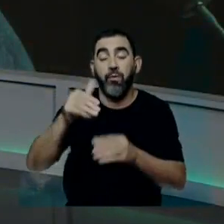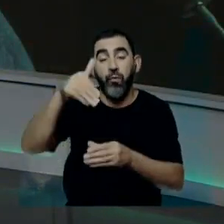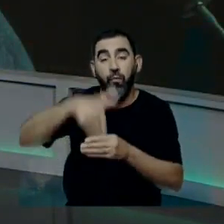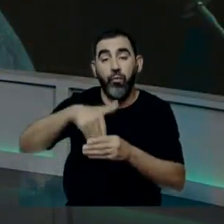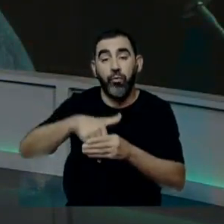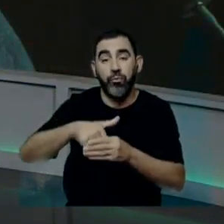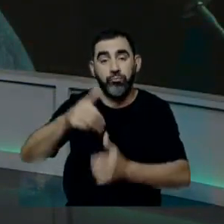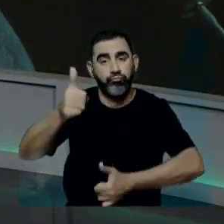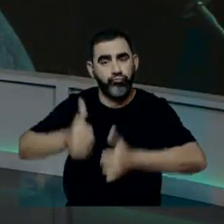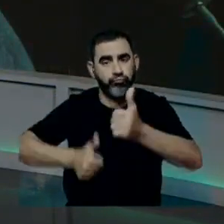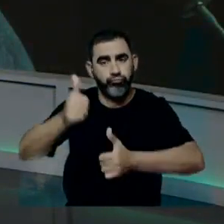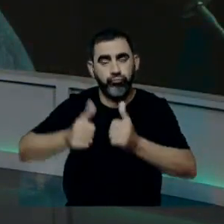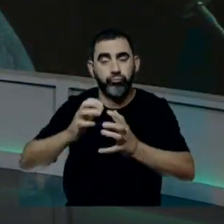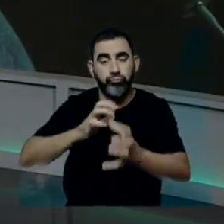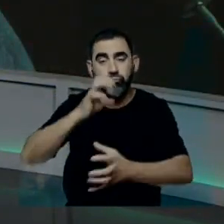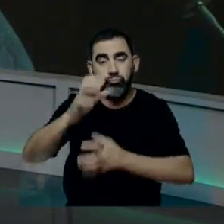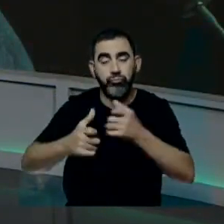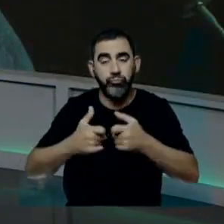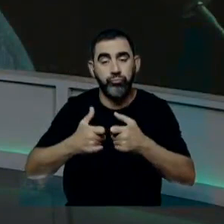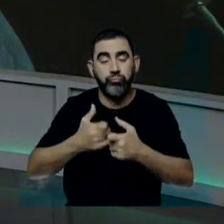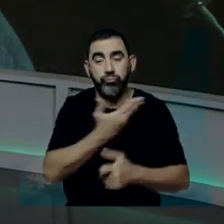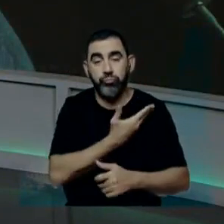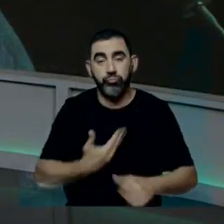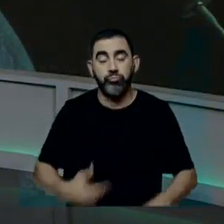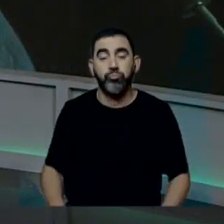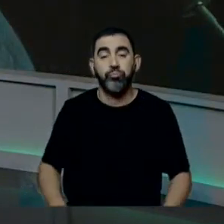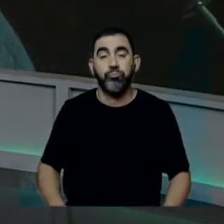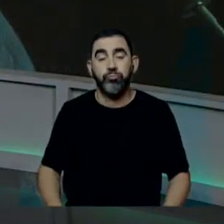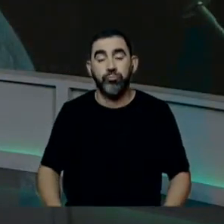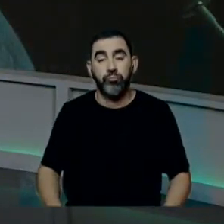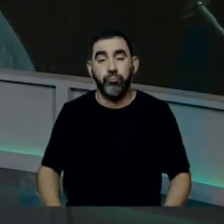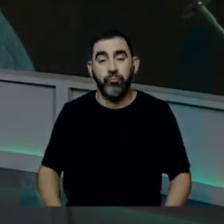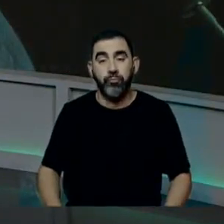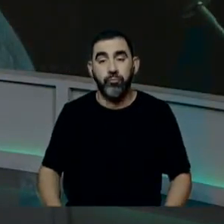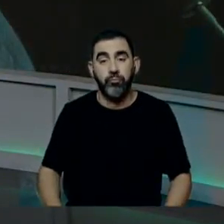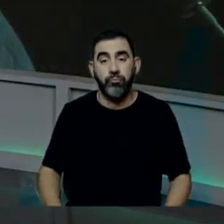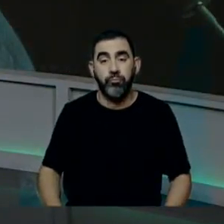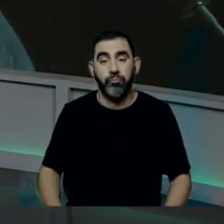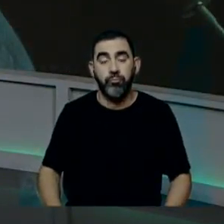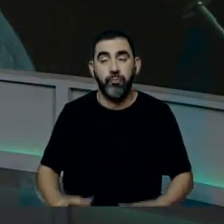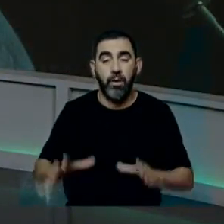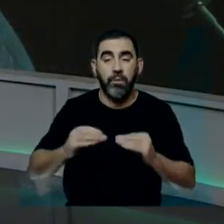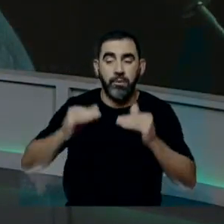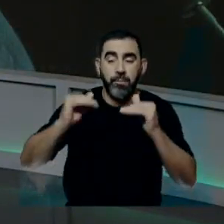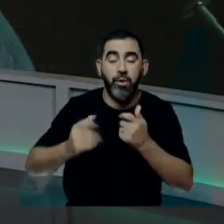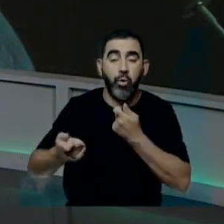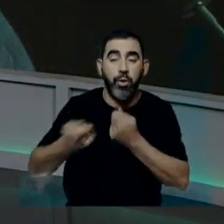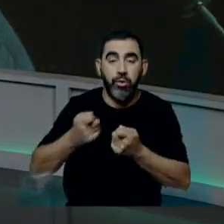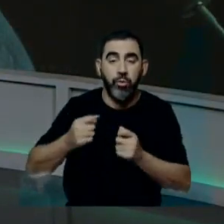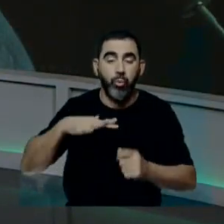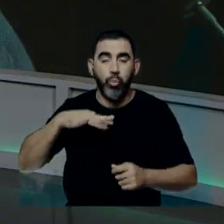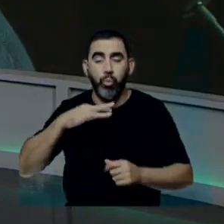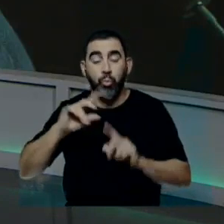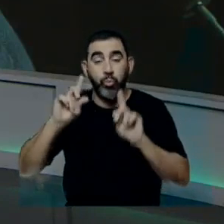será reñida con la coalición oficialista. Luego de valorar que pese a la caída de la aceptación de la gestión y los casos de